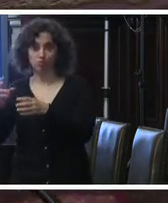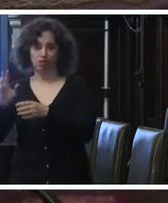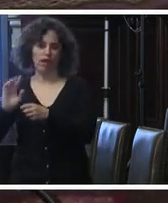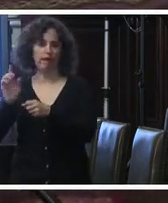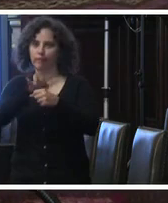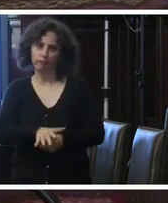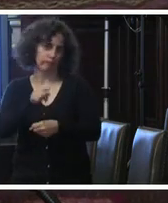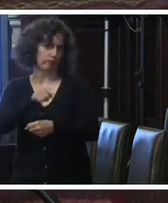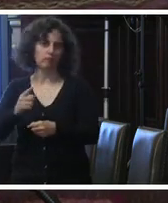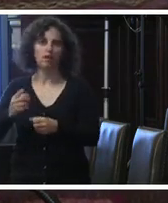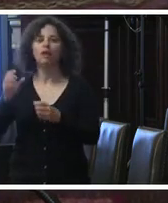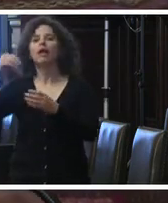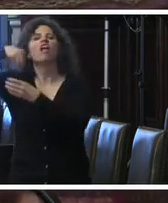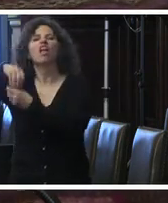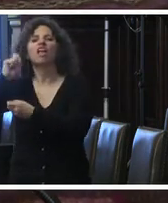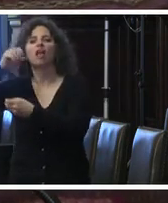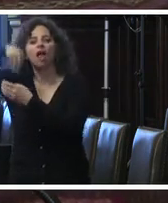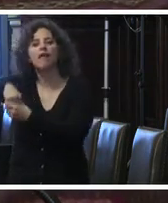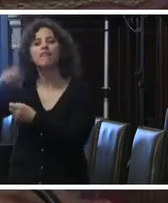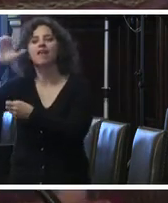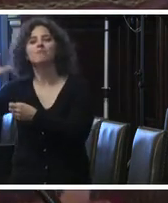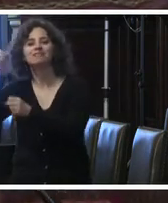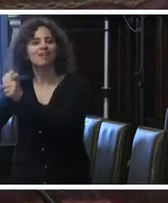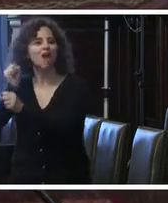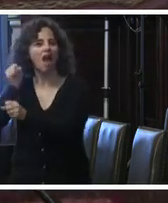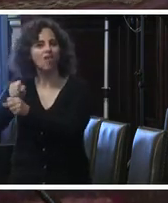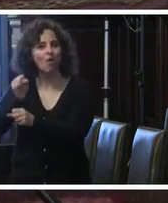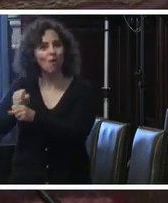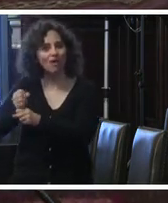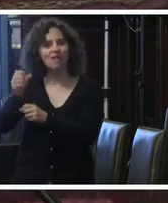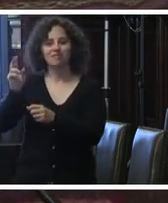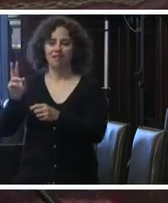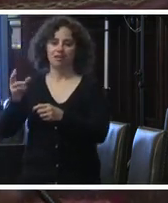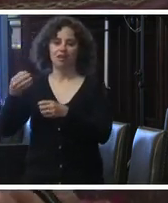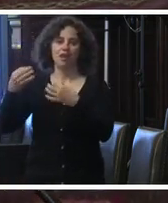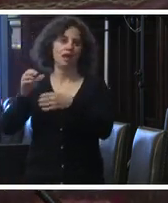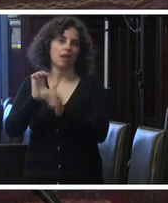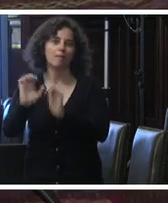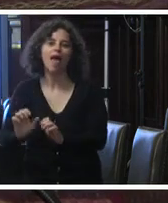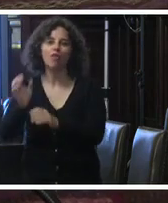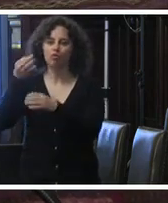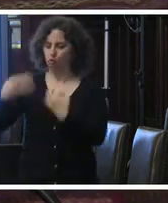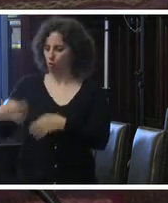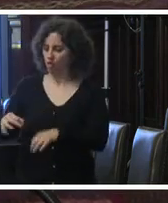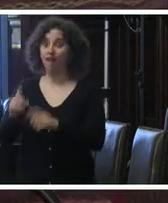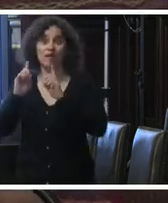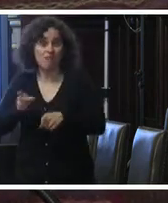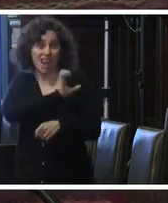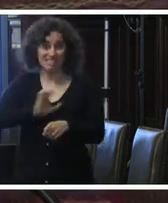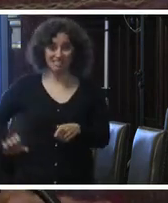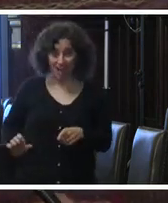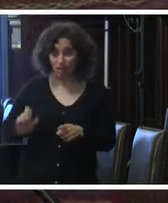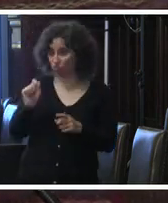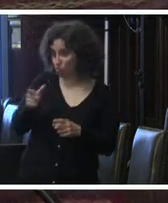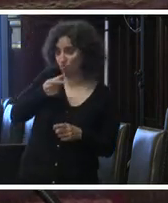ser integrantes de las empresas, trabajadores, empleados de seguridad, el propio Estado a través de sus